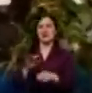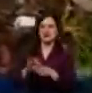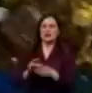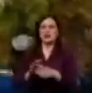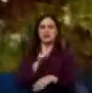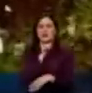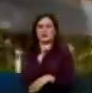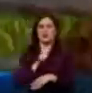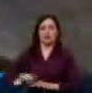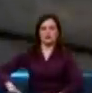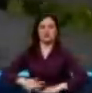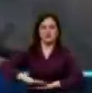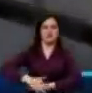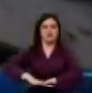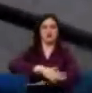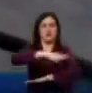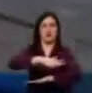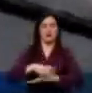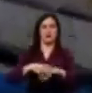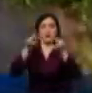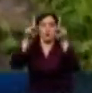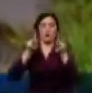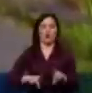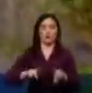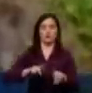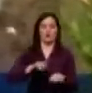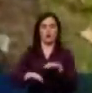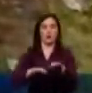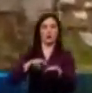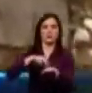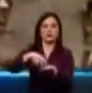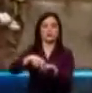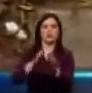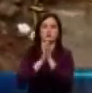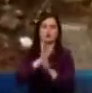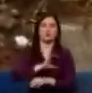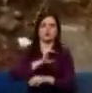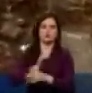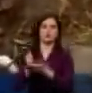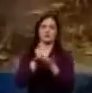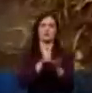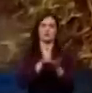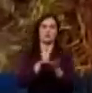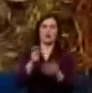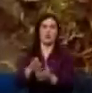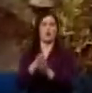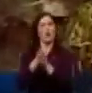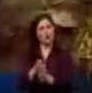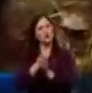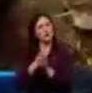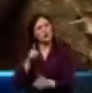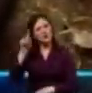unas crecientes. Ahora por lo menos hicimos este puente, y así por lo menos yo hago un llamado al municipio que hagan el puente urgente,